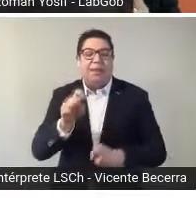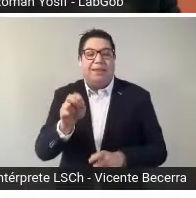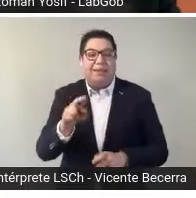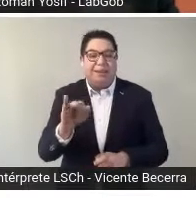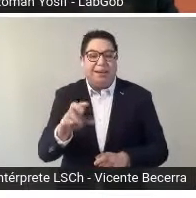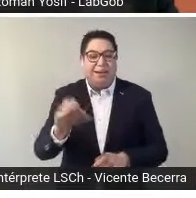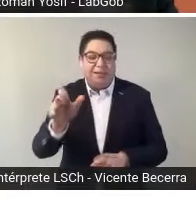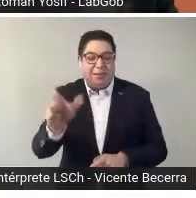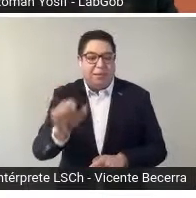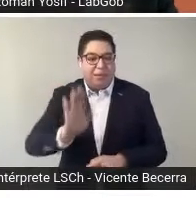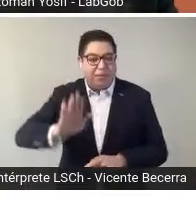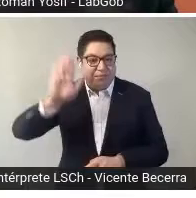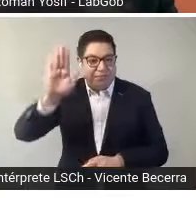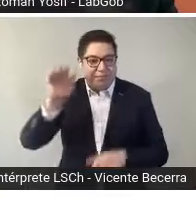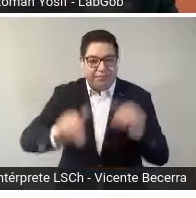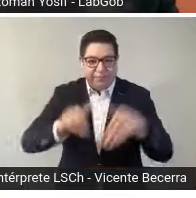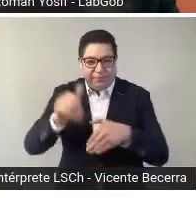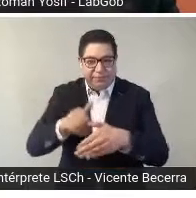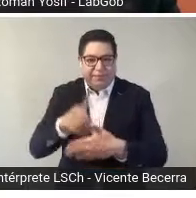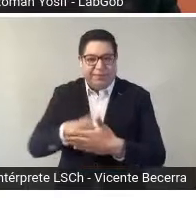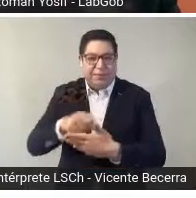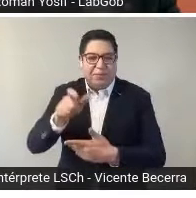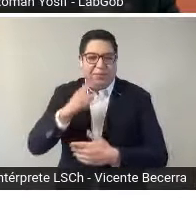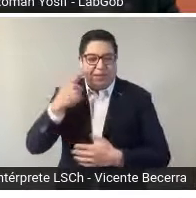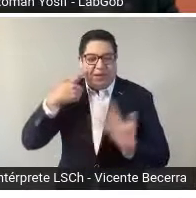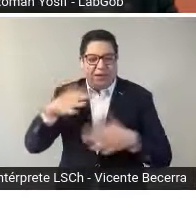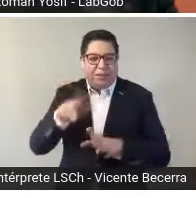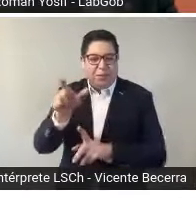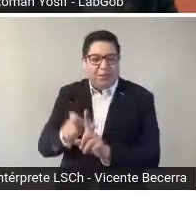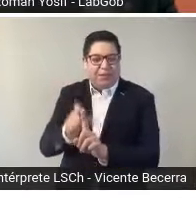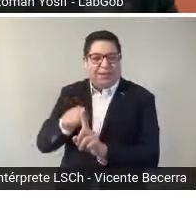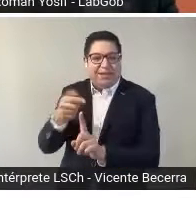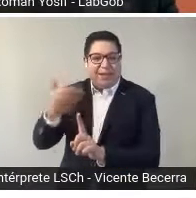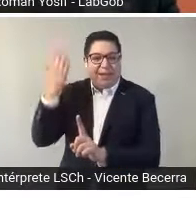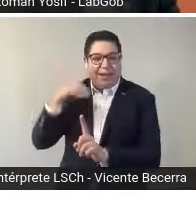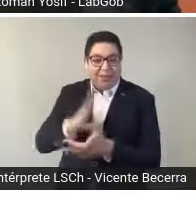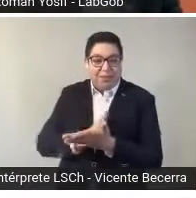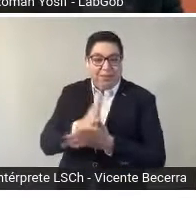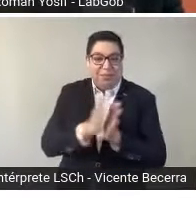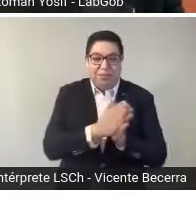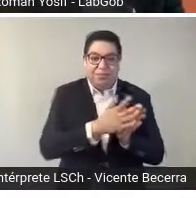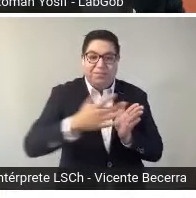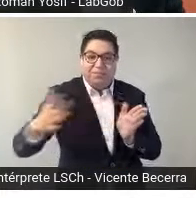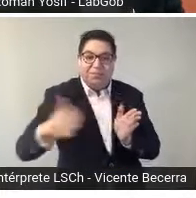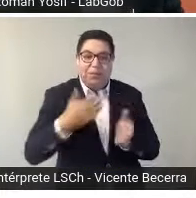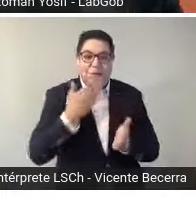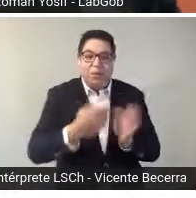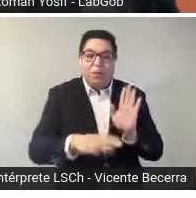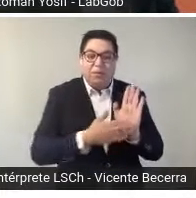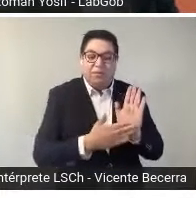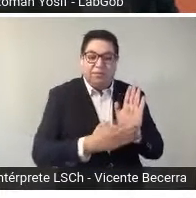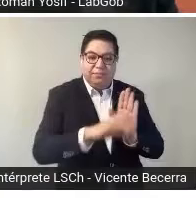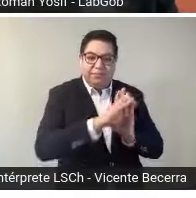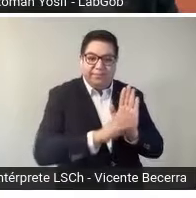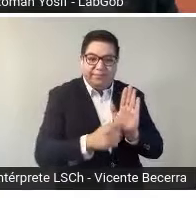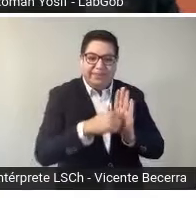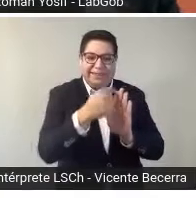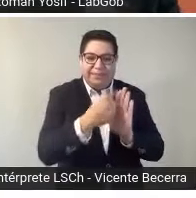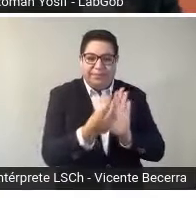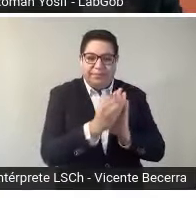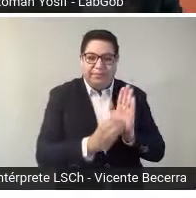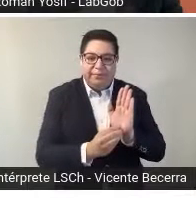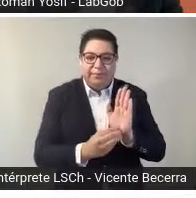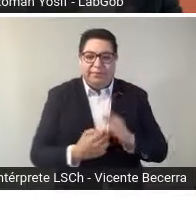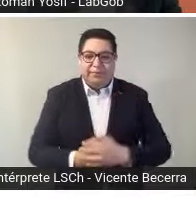quizás la habrán conocido en su rol importante en el inicio de lo que es la Convención Constitucional, y a